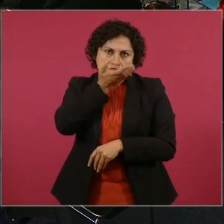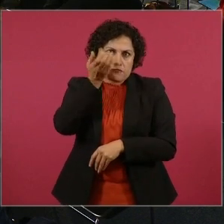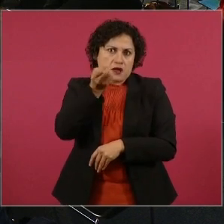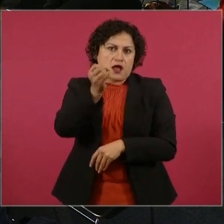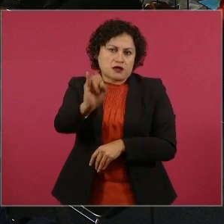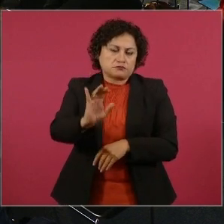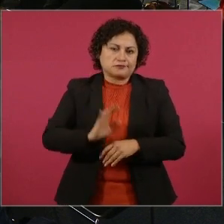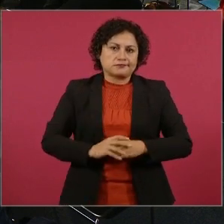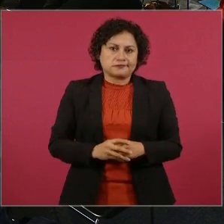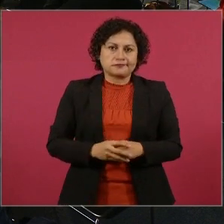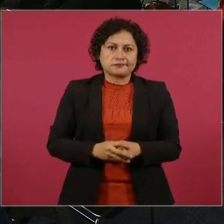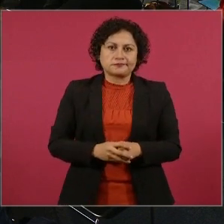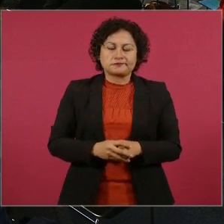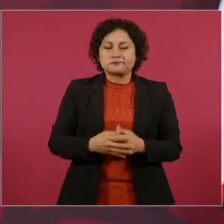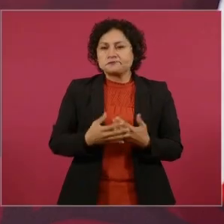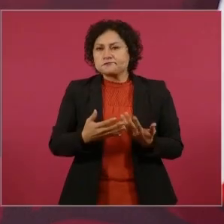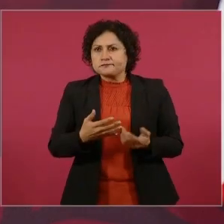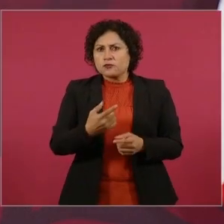una